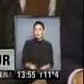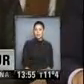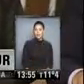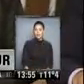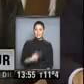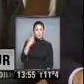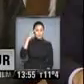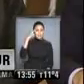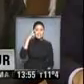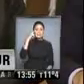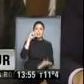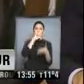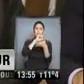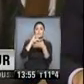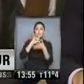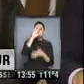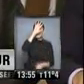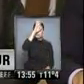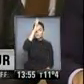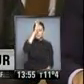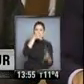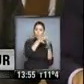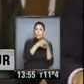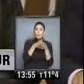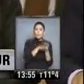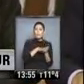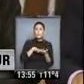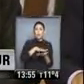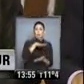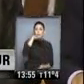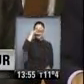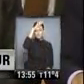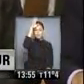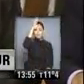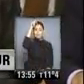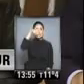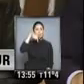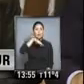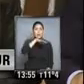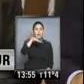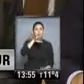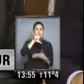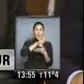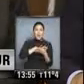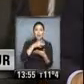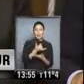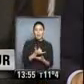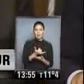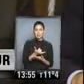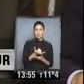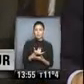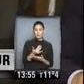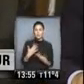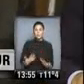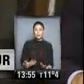que piensa en las naciones indígenas que están acampadas en nuestro continente. Por ello,